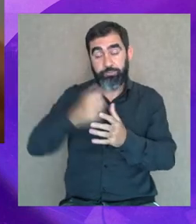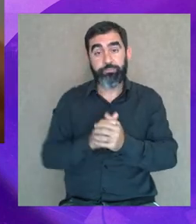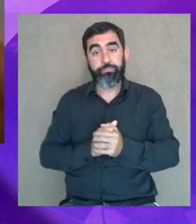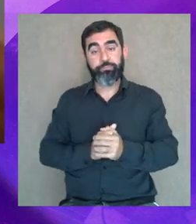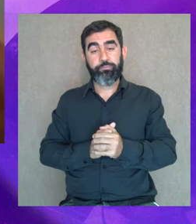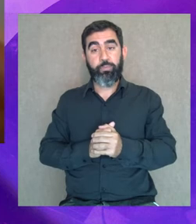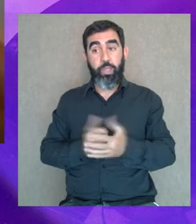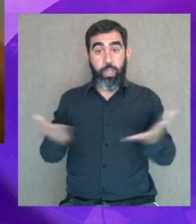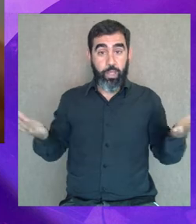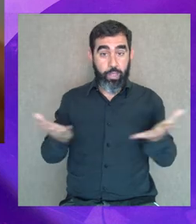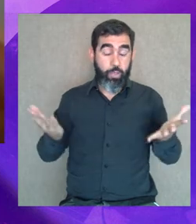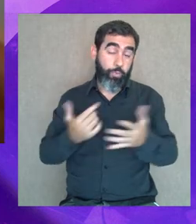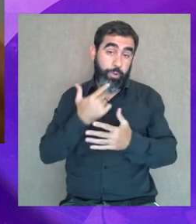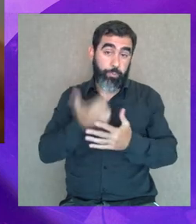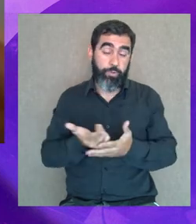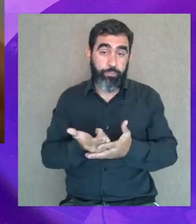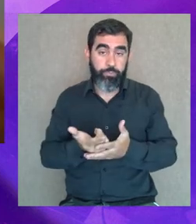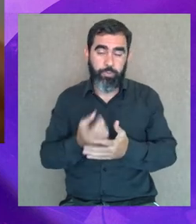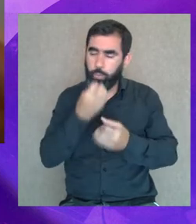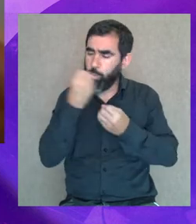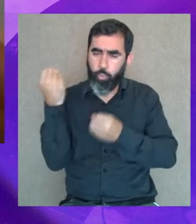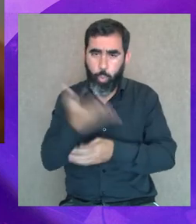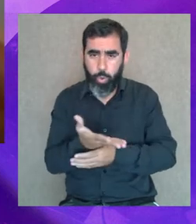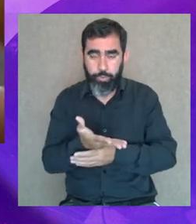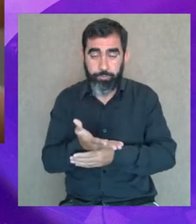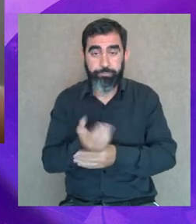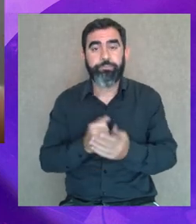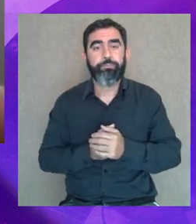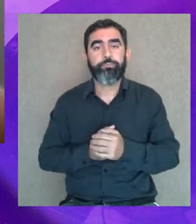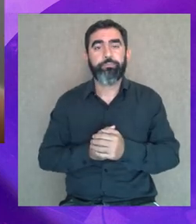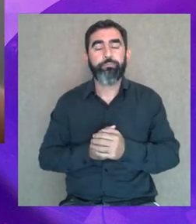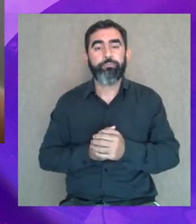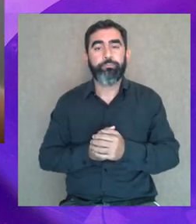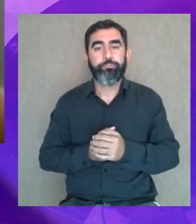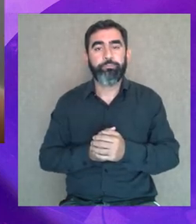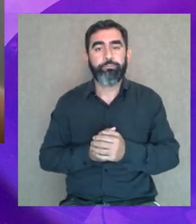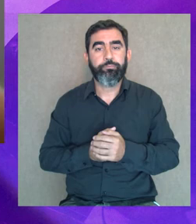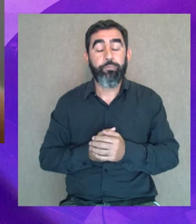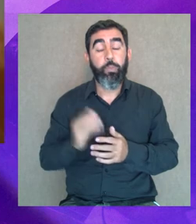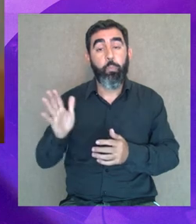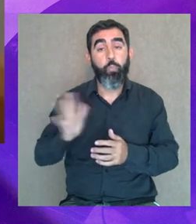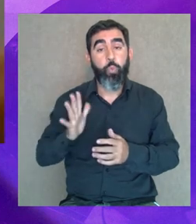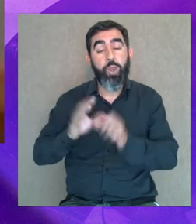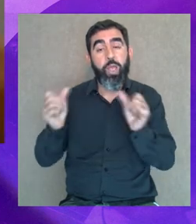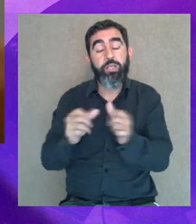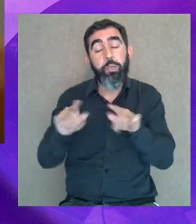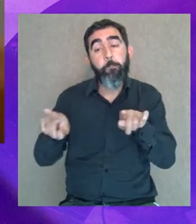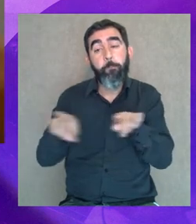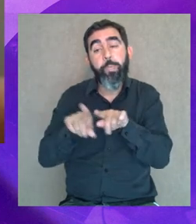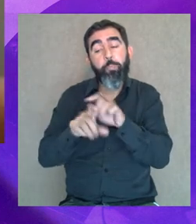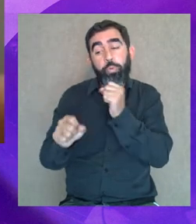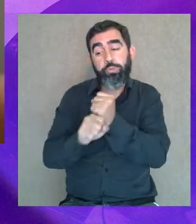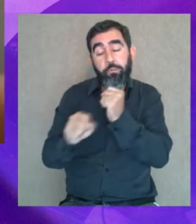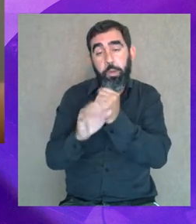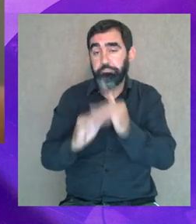que ahora está sucediendo que está buenísimo lo que pasa es como la mujer hacer como las mismas